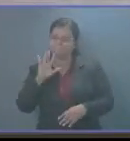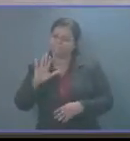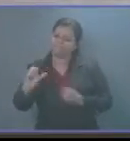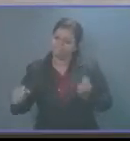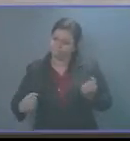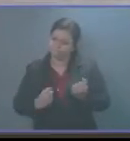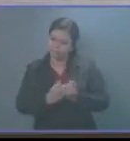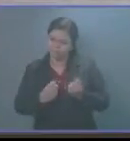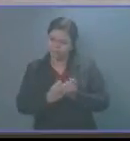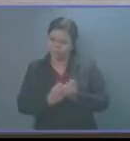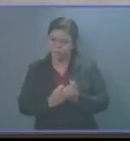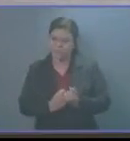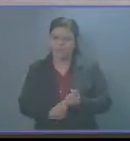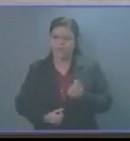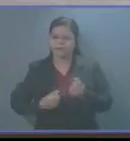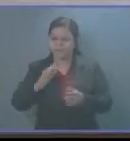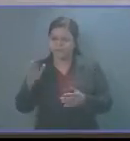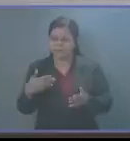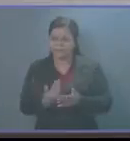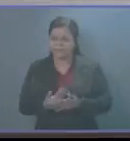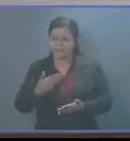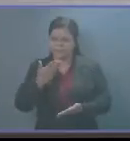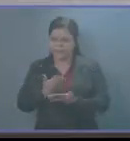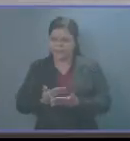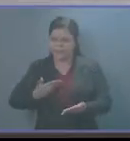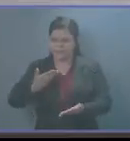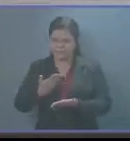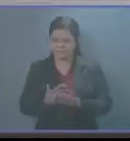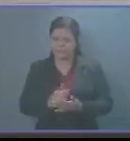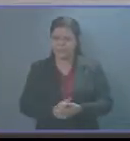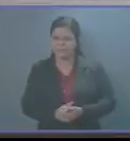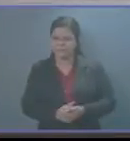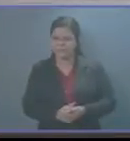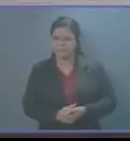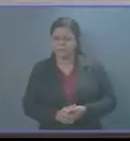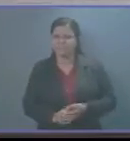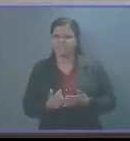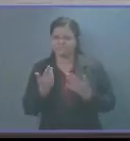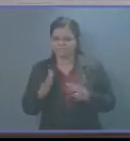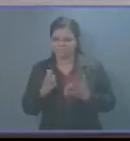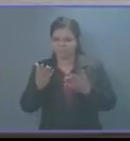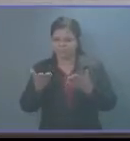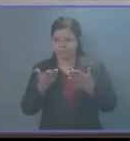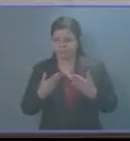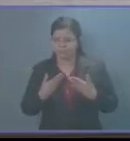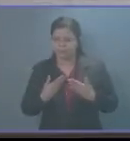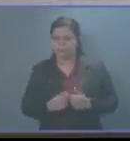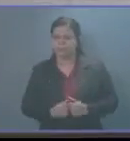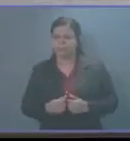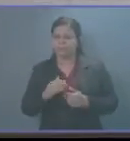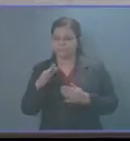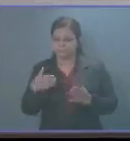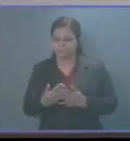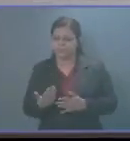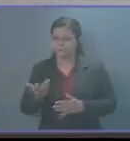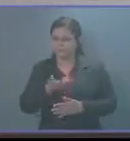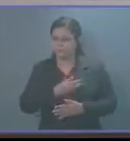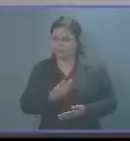apoyo, por toda esa iniciativa, por toda esa conducción que nos da en la fe a todos